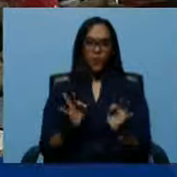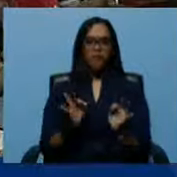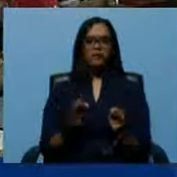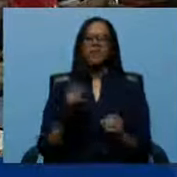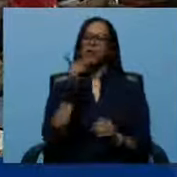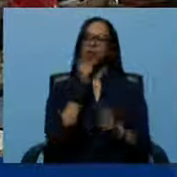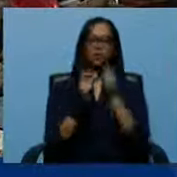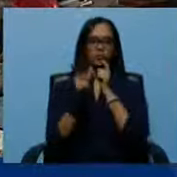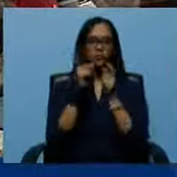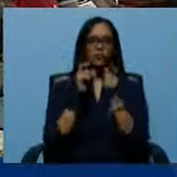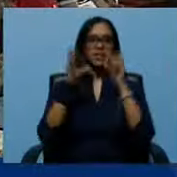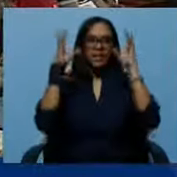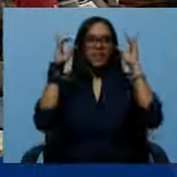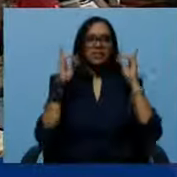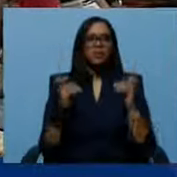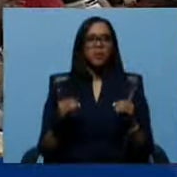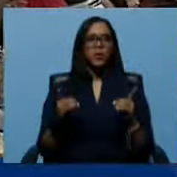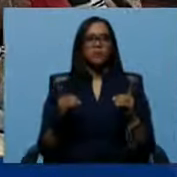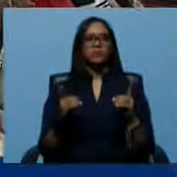consulta, decisión